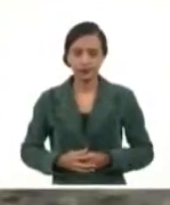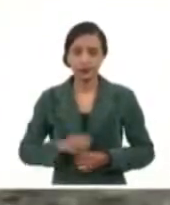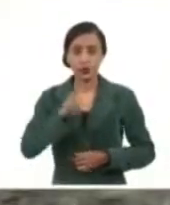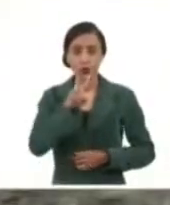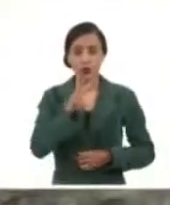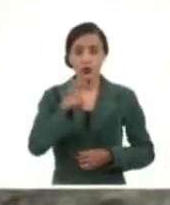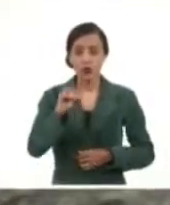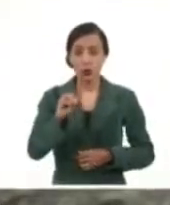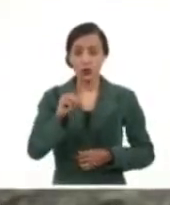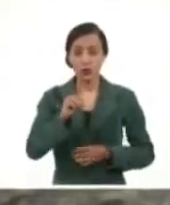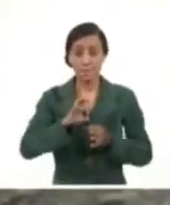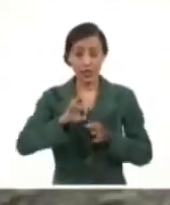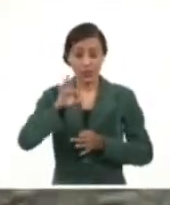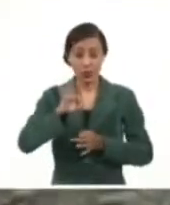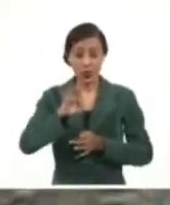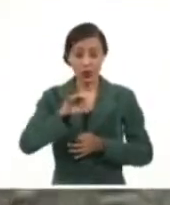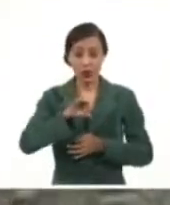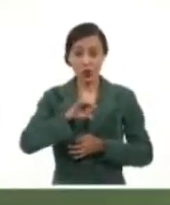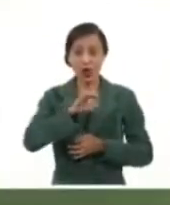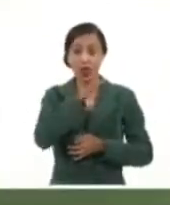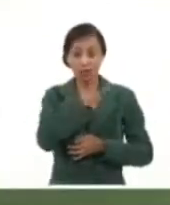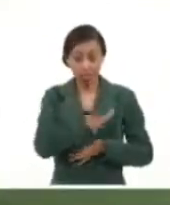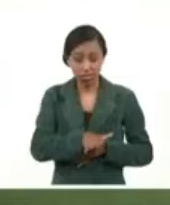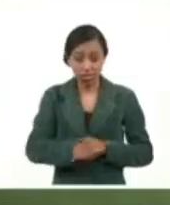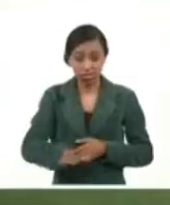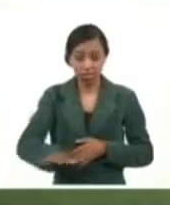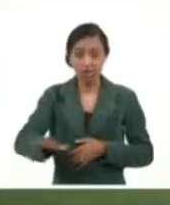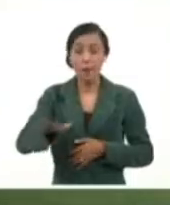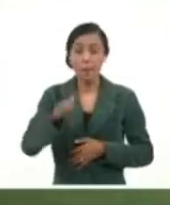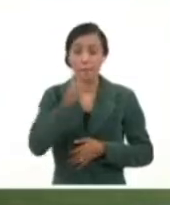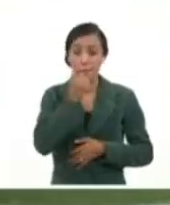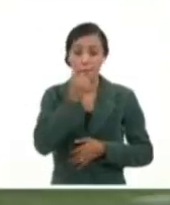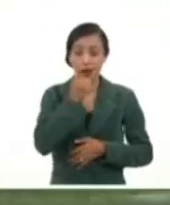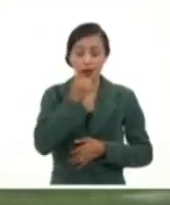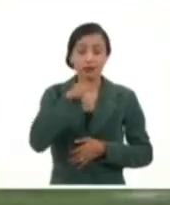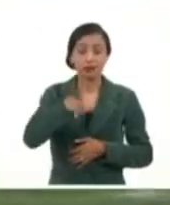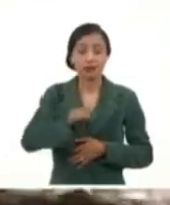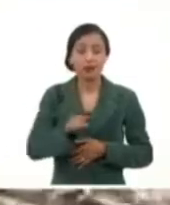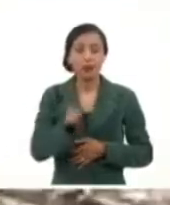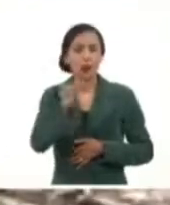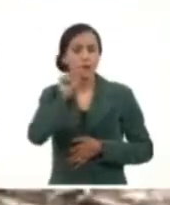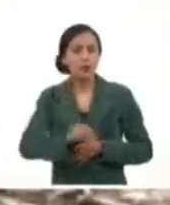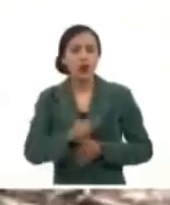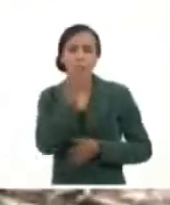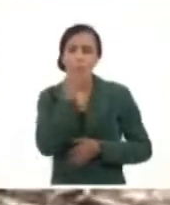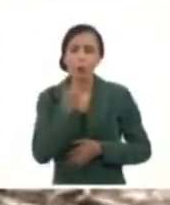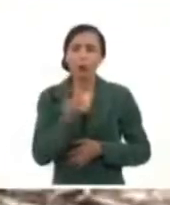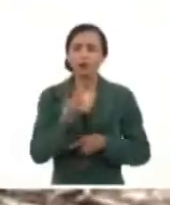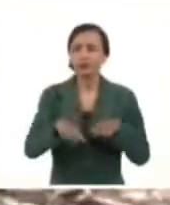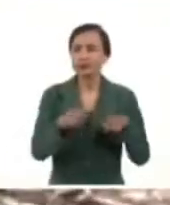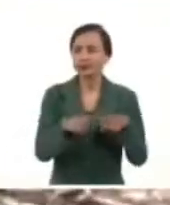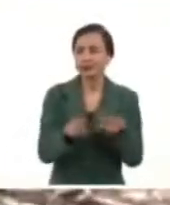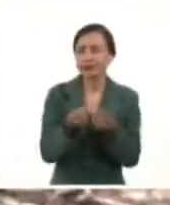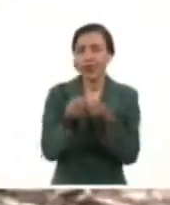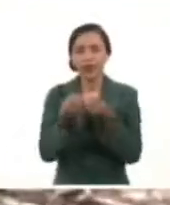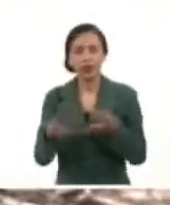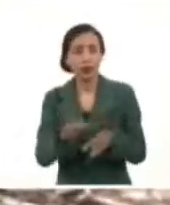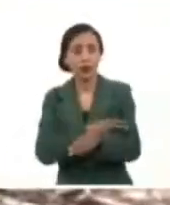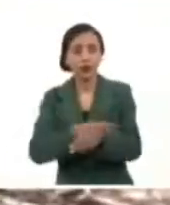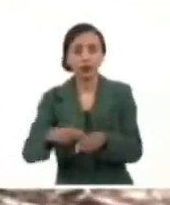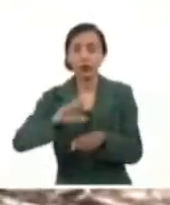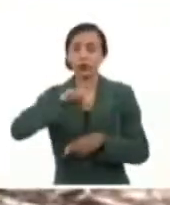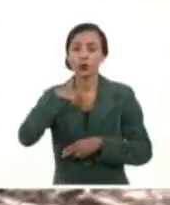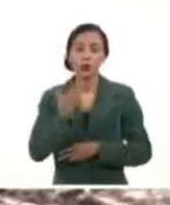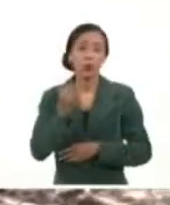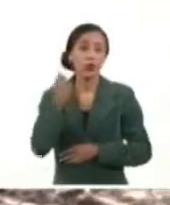250 metros o más sobre el nivel del mar, Cuba tiene asentada una población amante de las riquezas naturales, históricas y culturales, atesoradas